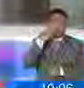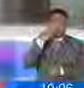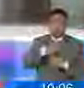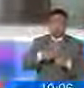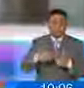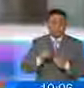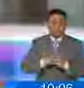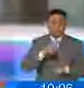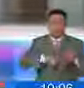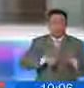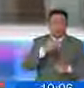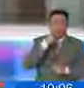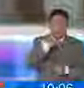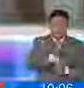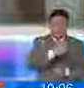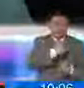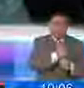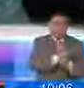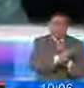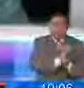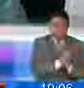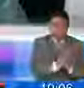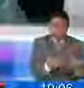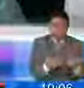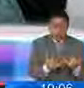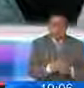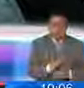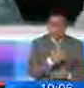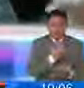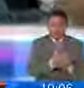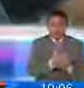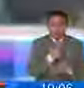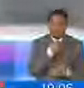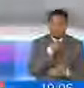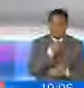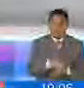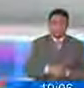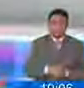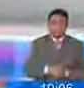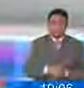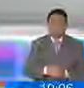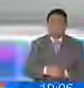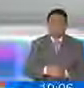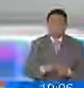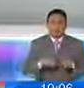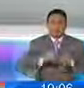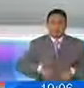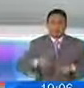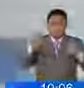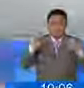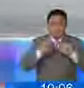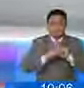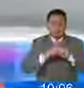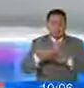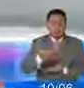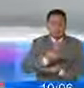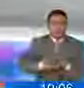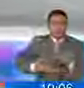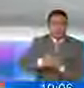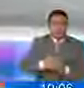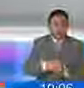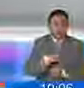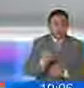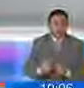papás que perdieron sus empleos y atraviesan una situación económica difícil. Pero compartamos este tema, porque si no yo no tengo dónde estar viviendo,